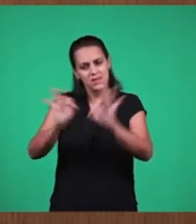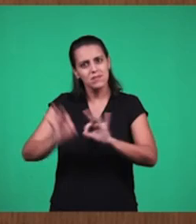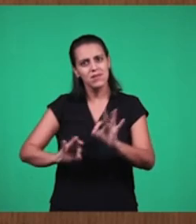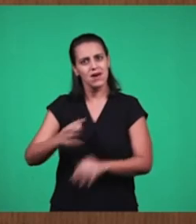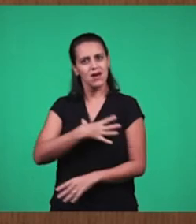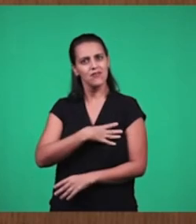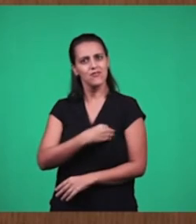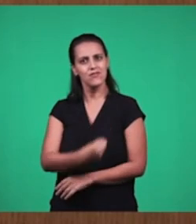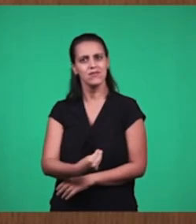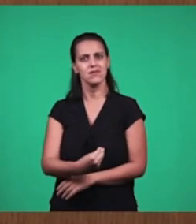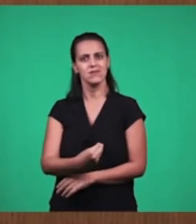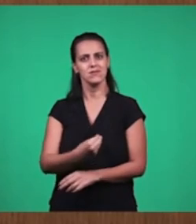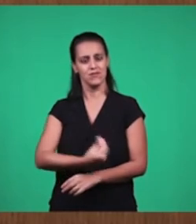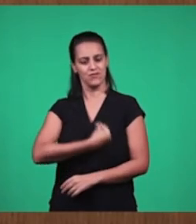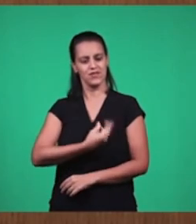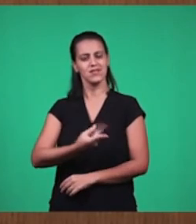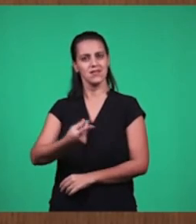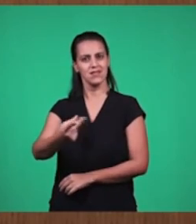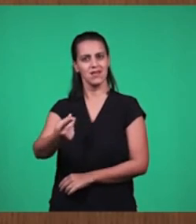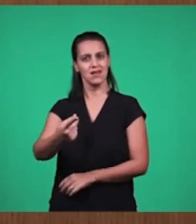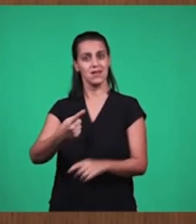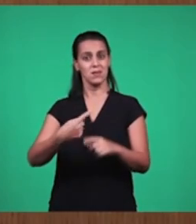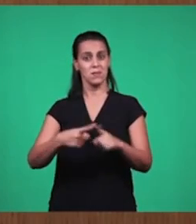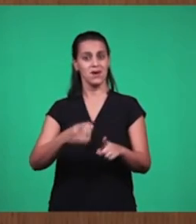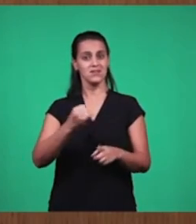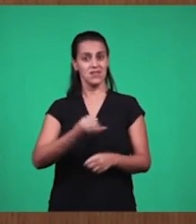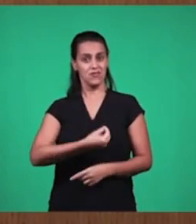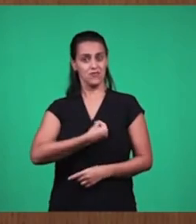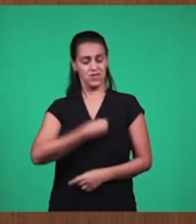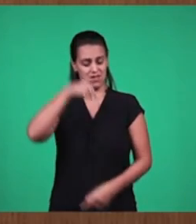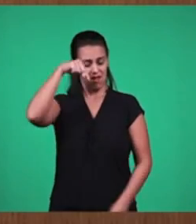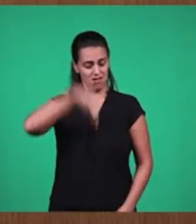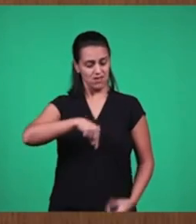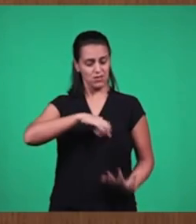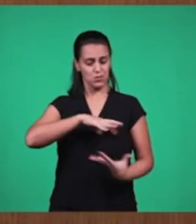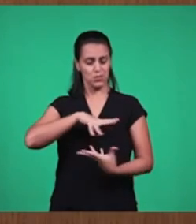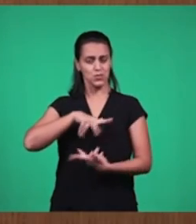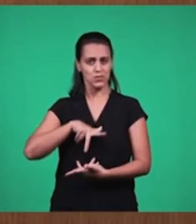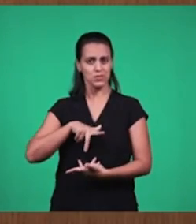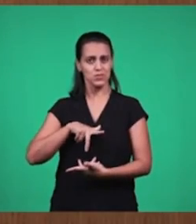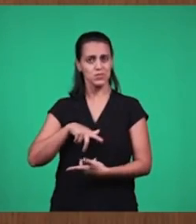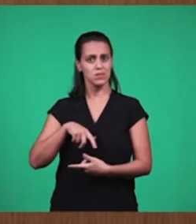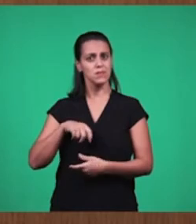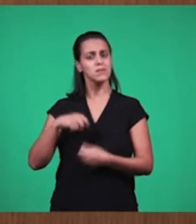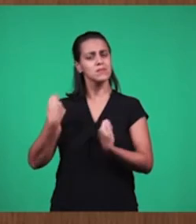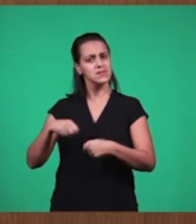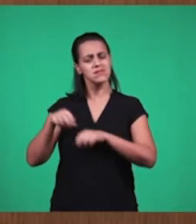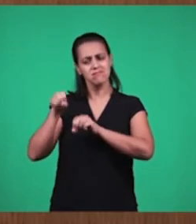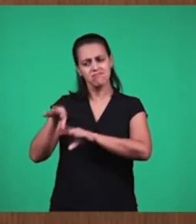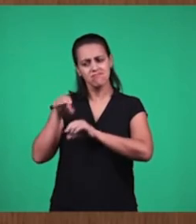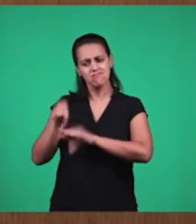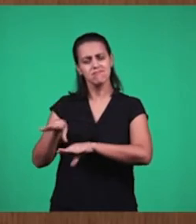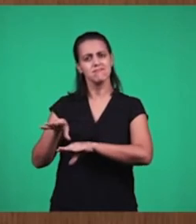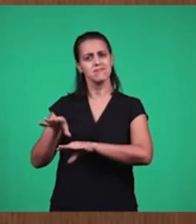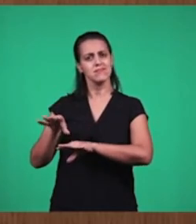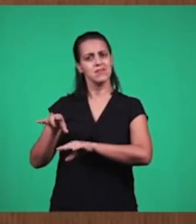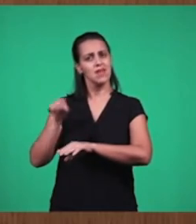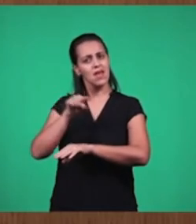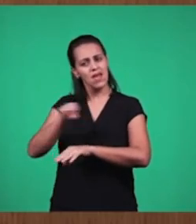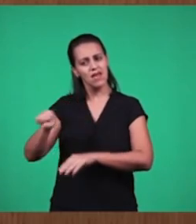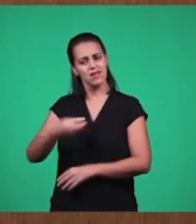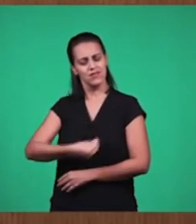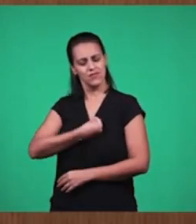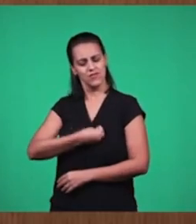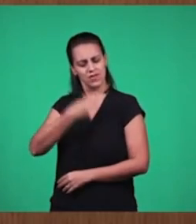hijos para la vida eterna, pero en cuanto estuviésemos aquí, vamos a prepararlos para la